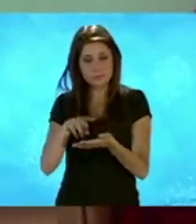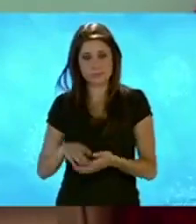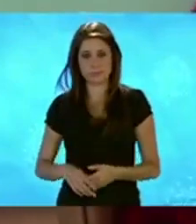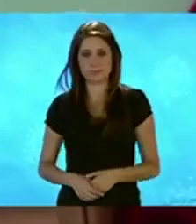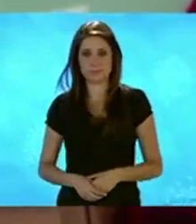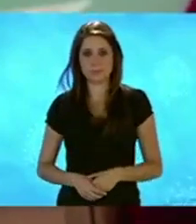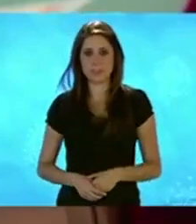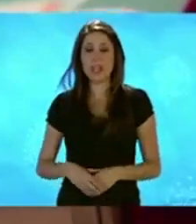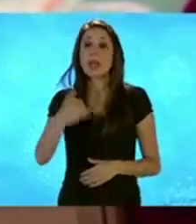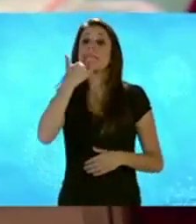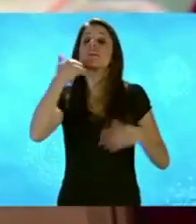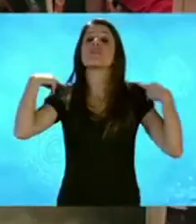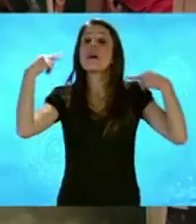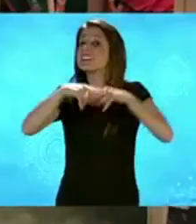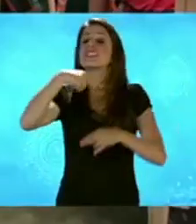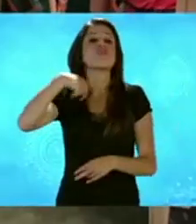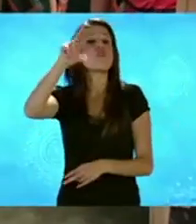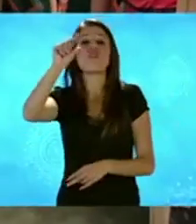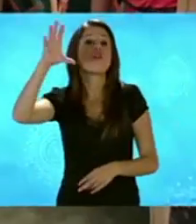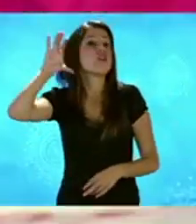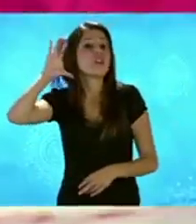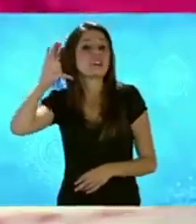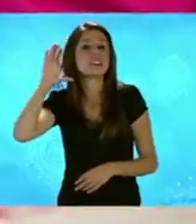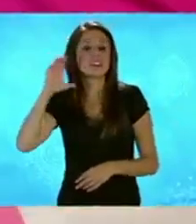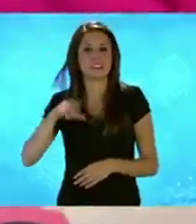Perdón, maestra, es que no la oí.